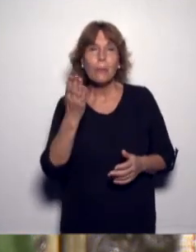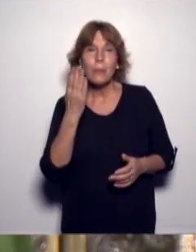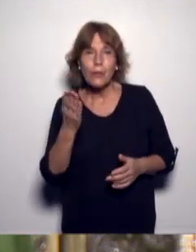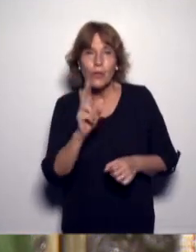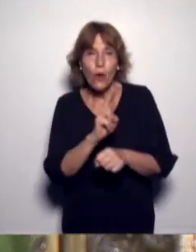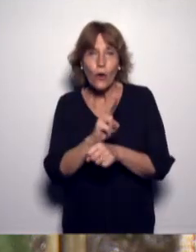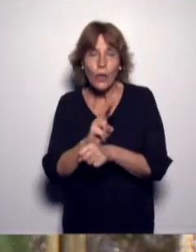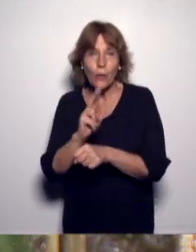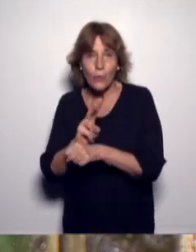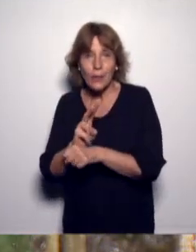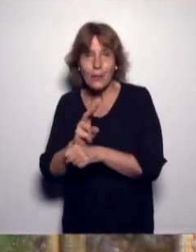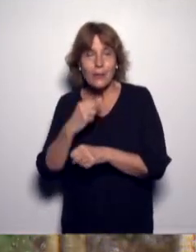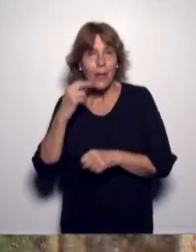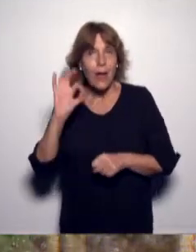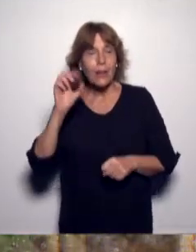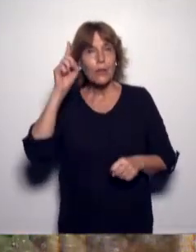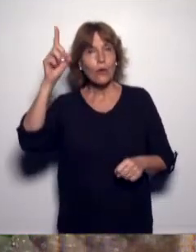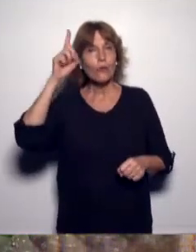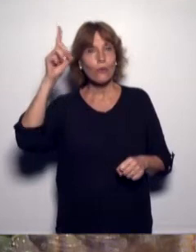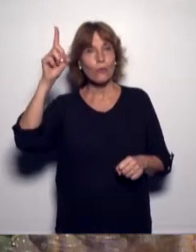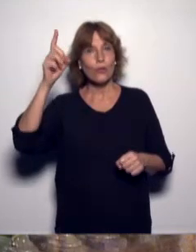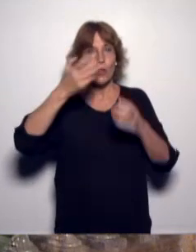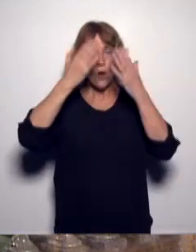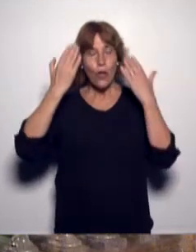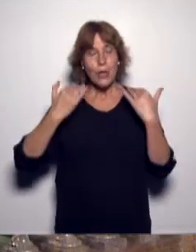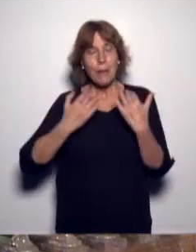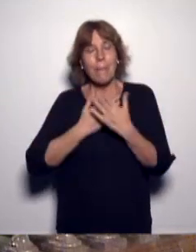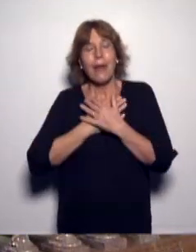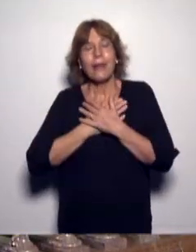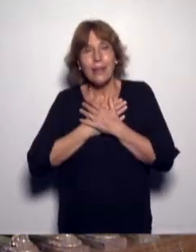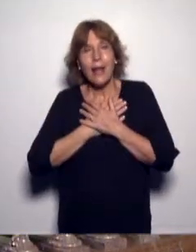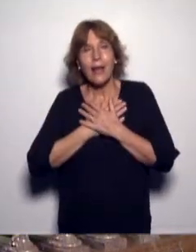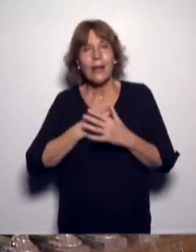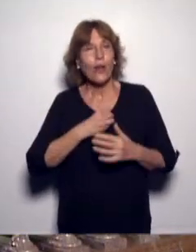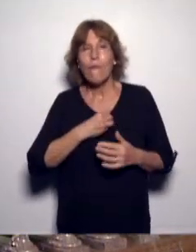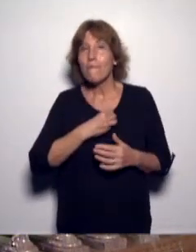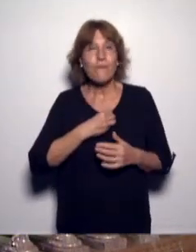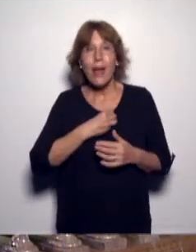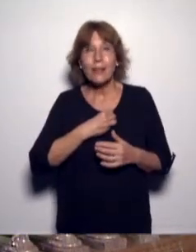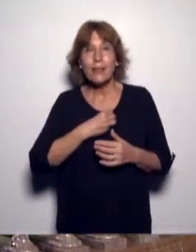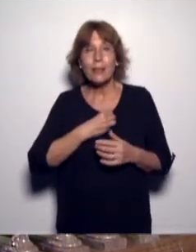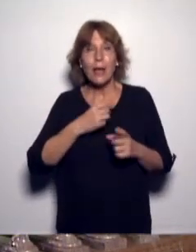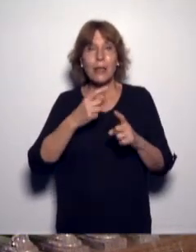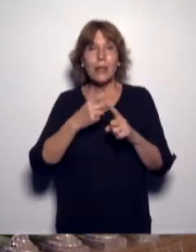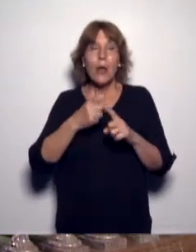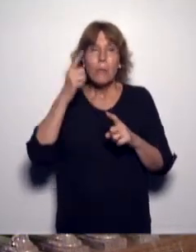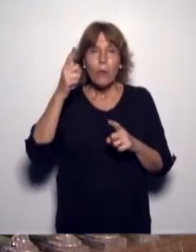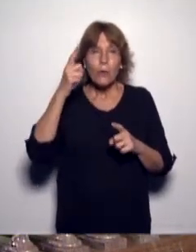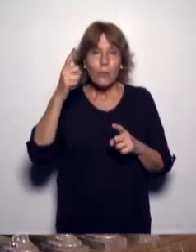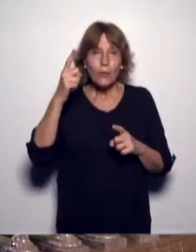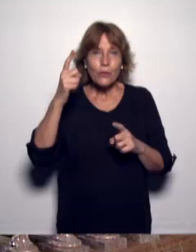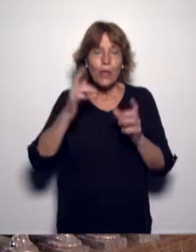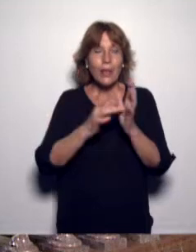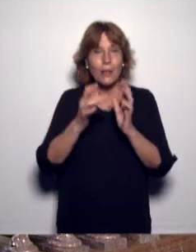Hijo, en ti María depositó su confianza. Contigo Cristo se forjó